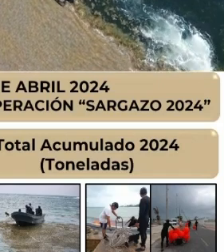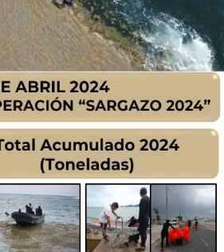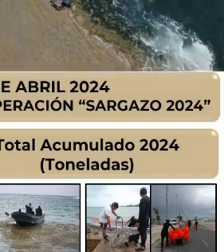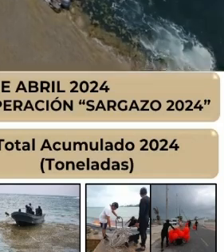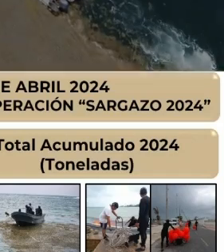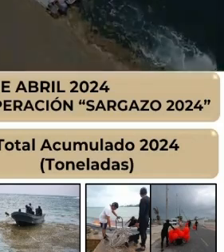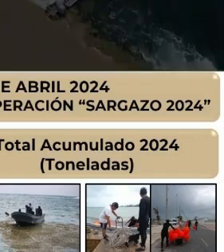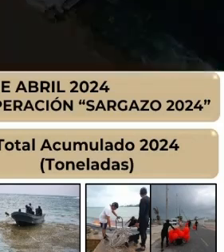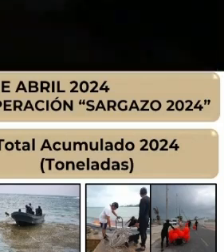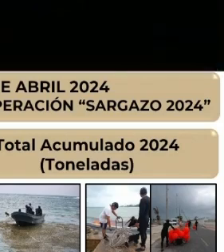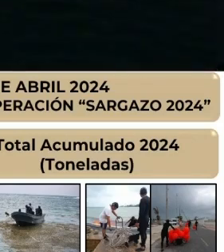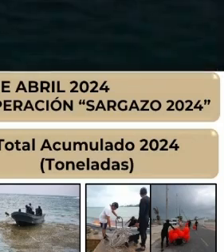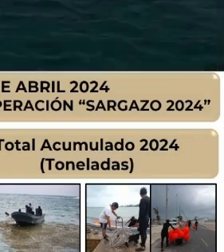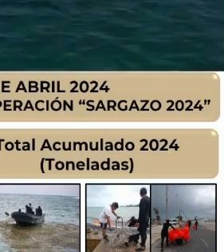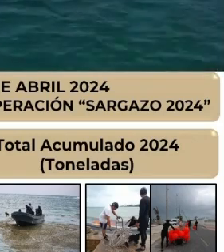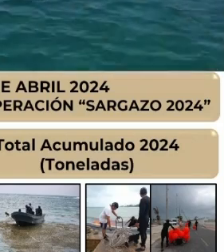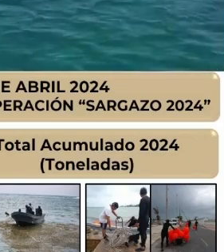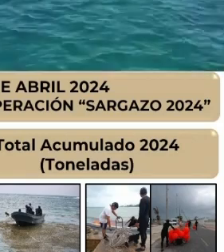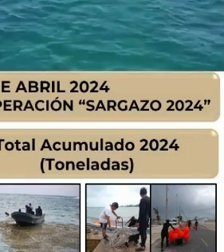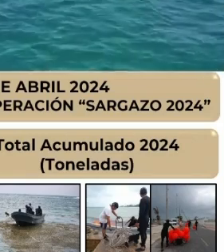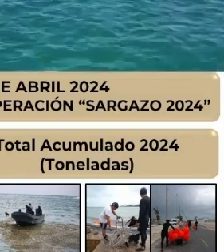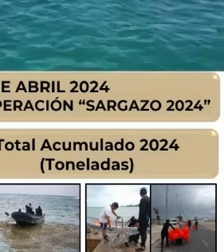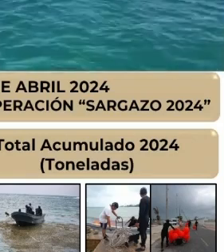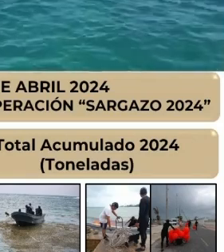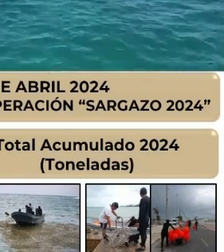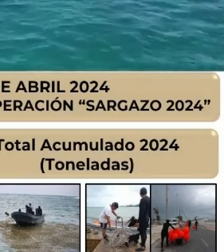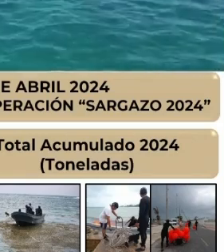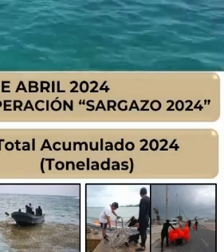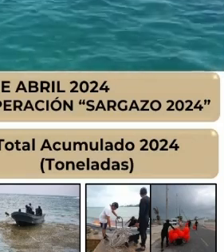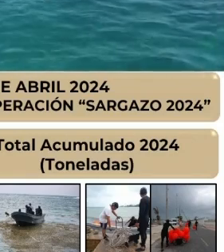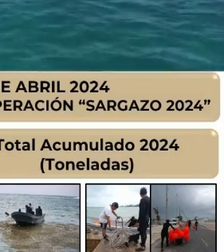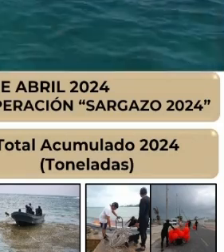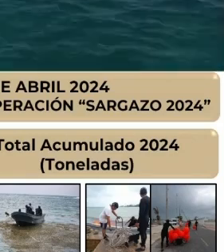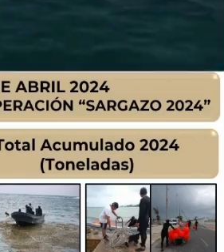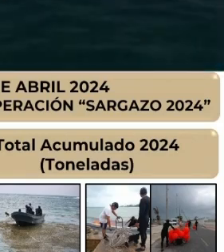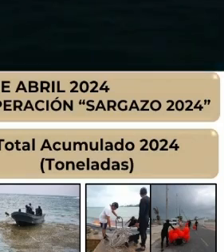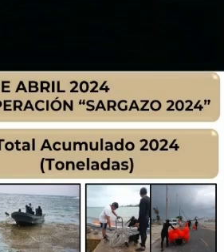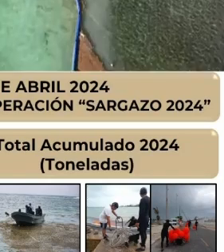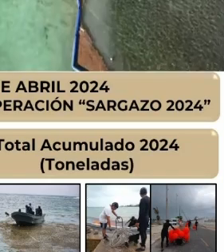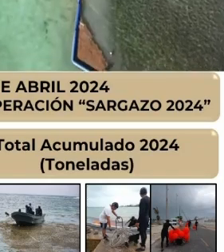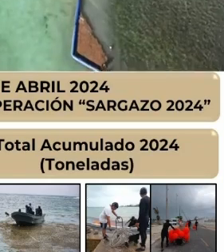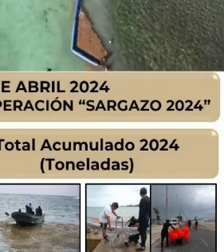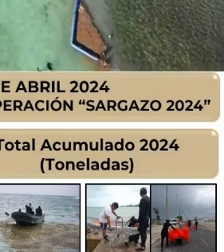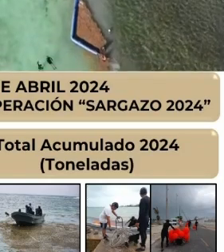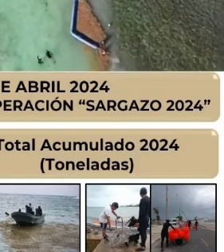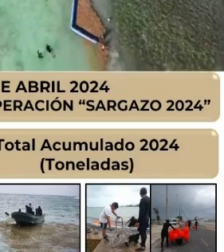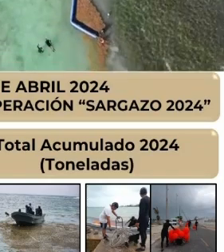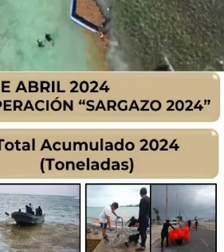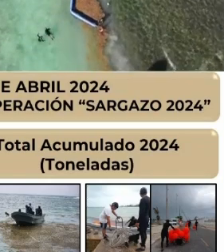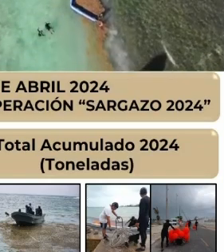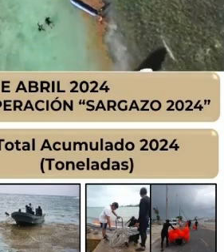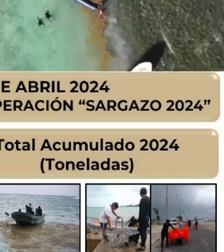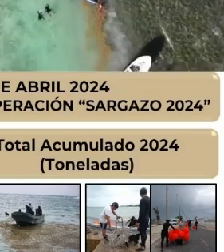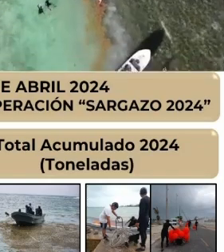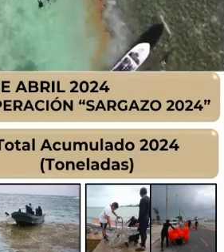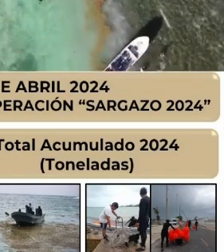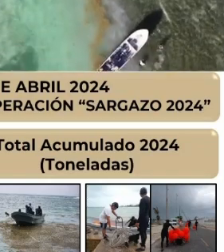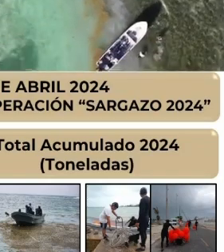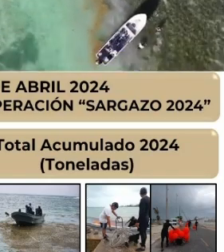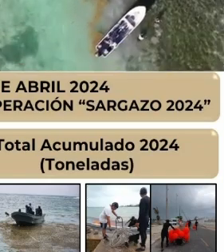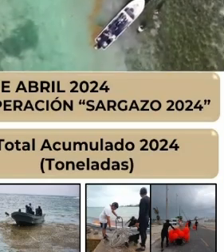bandas anfibias 8. Ya se sembraron las barreras en diferentes playas y lo que se va ahorita acumulado